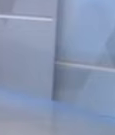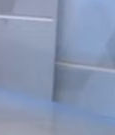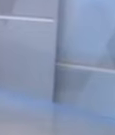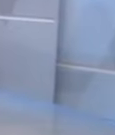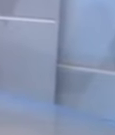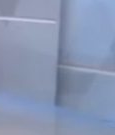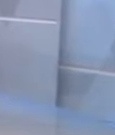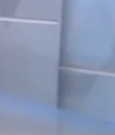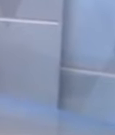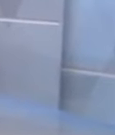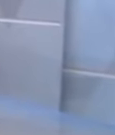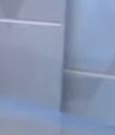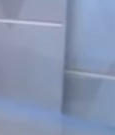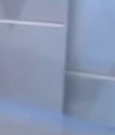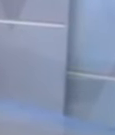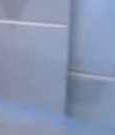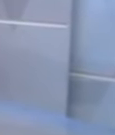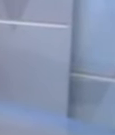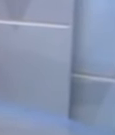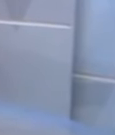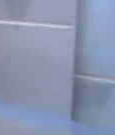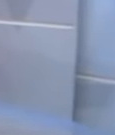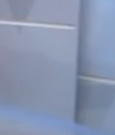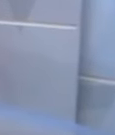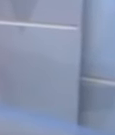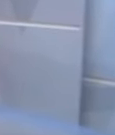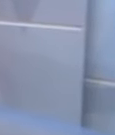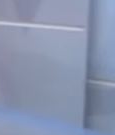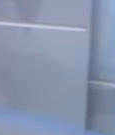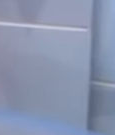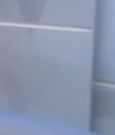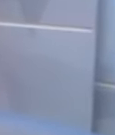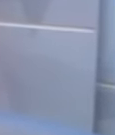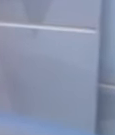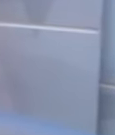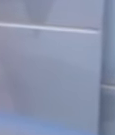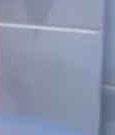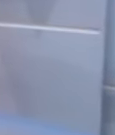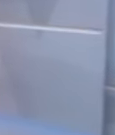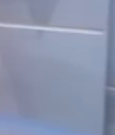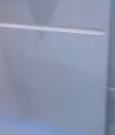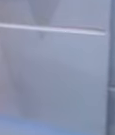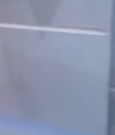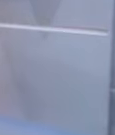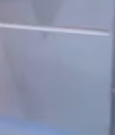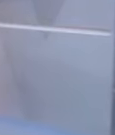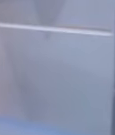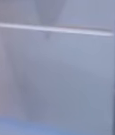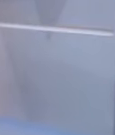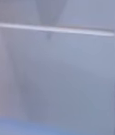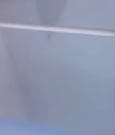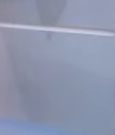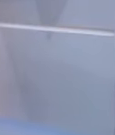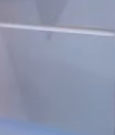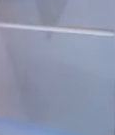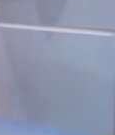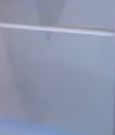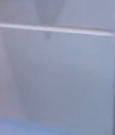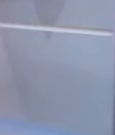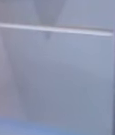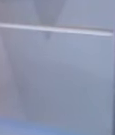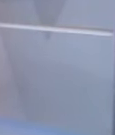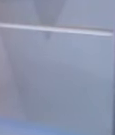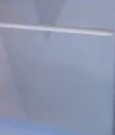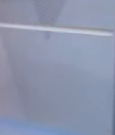Walter. chaynapuni, marí, ñañatuyicuna, yactasimipi, guillacuyicunatam, jispichimuchicaicu, cuyacuyuan, jamkunaraicu. Causachu,